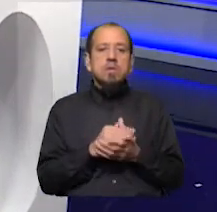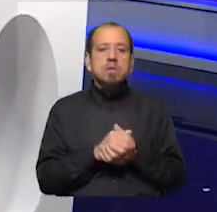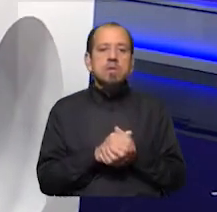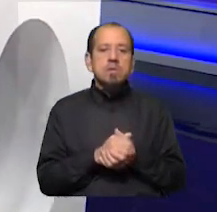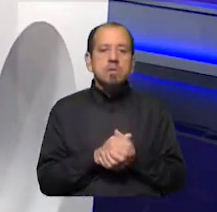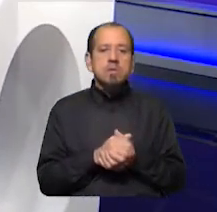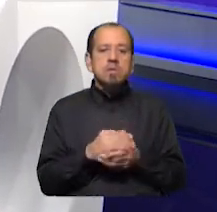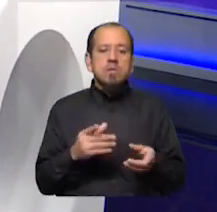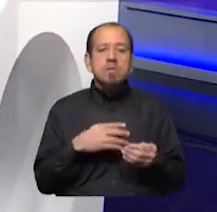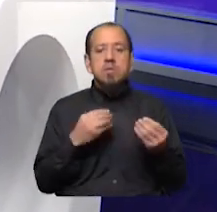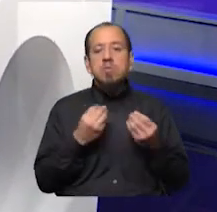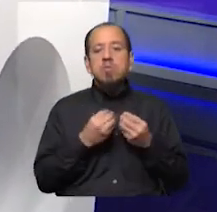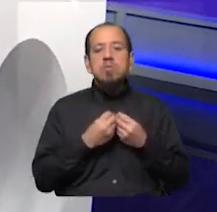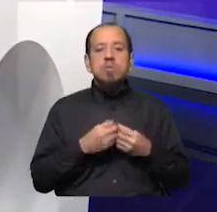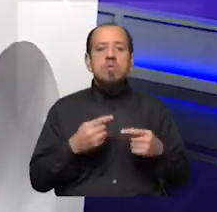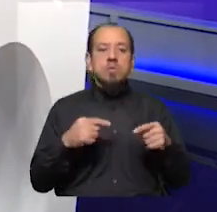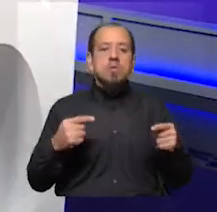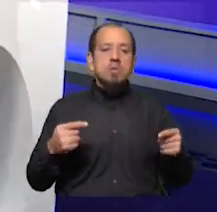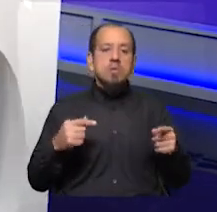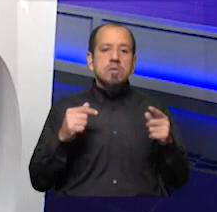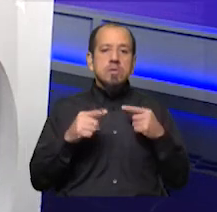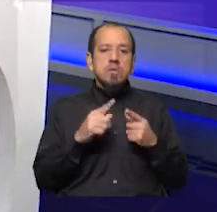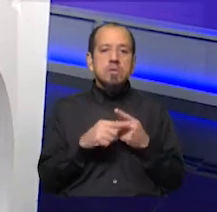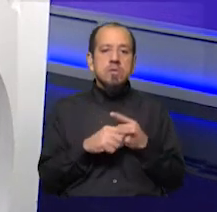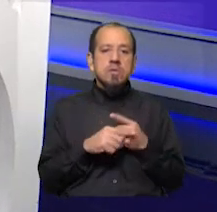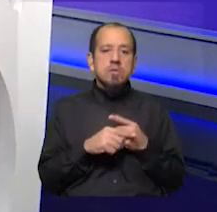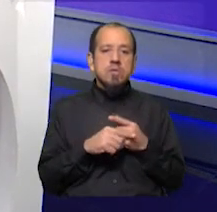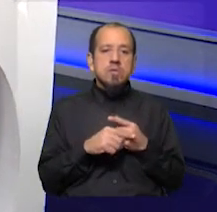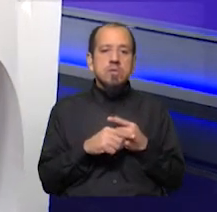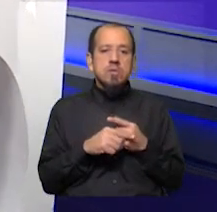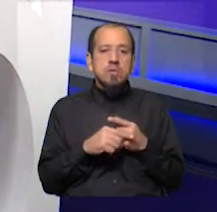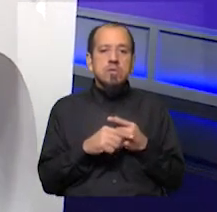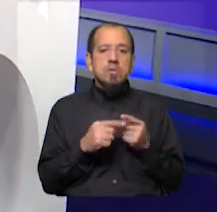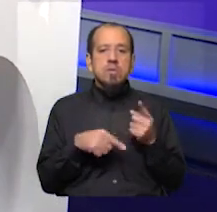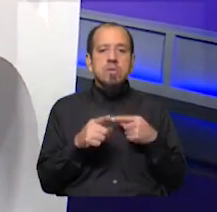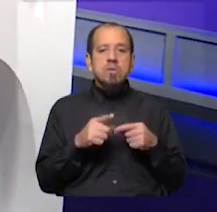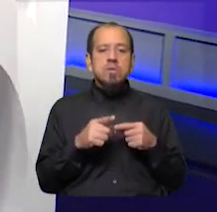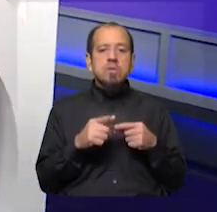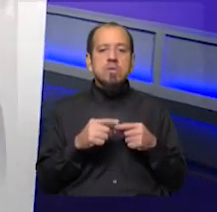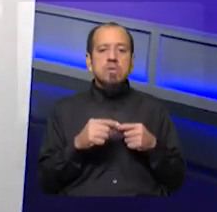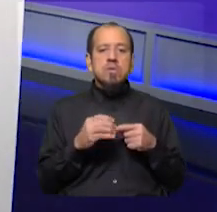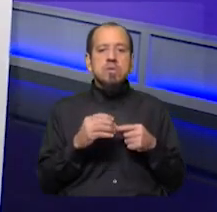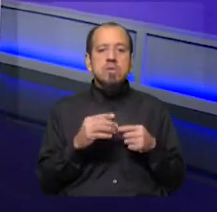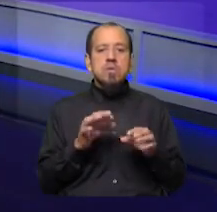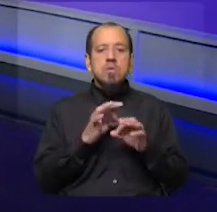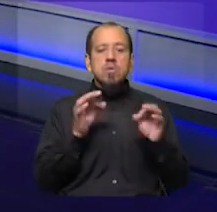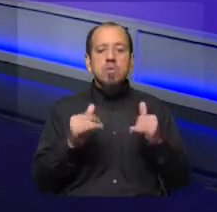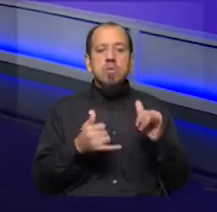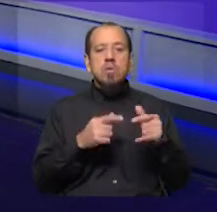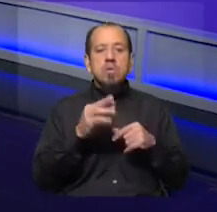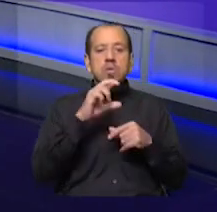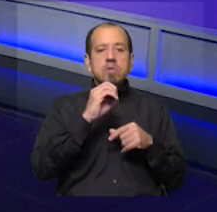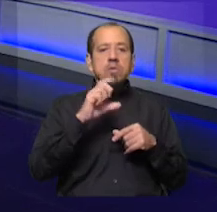y con mucha producción nacional aparte no solo los juegos populares extranjeros como el catán por decir algo o los juegos de rol extranjeros